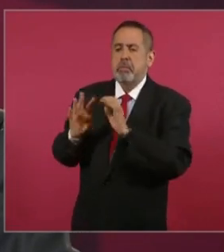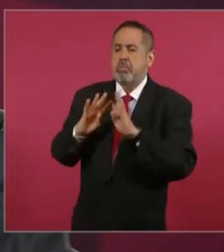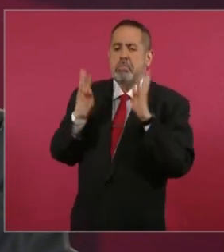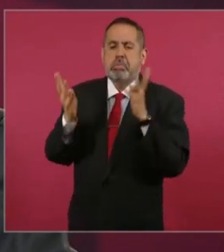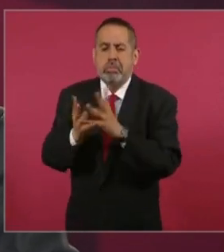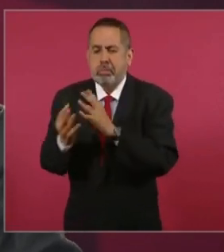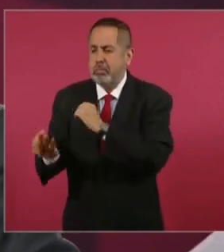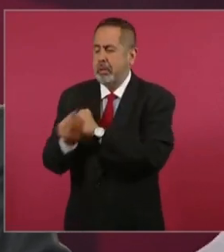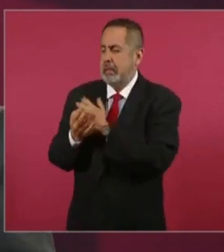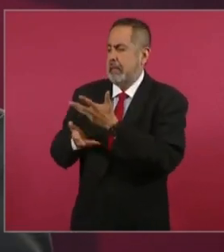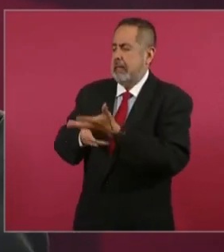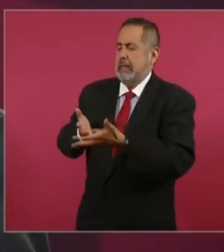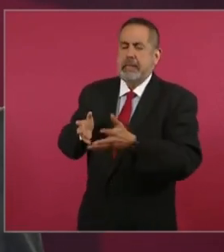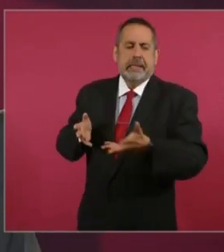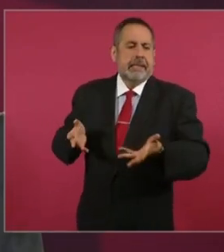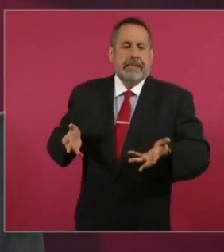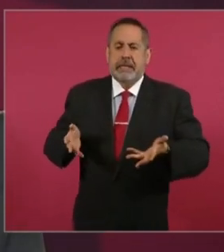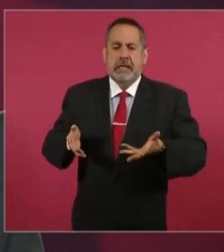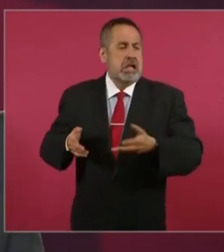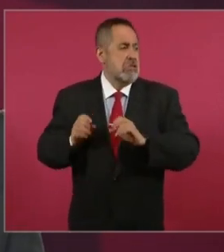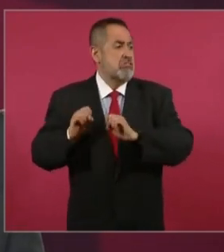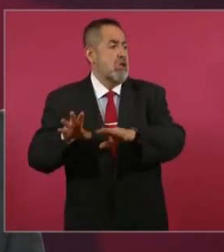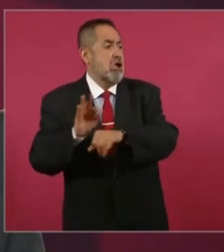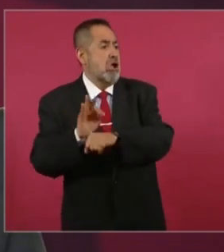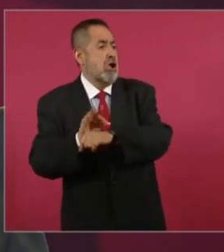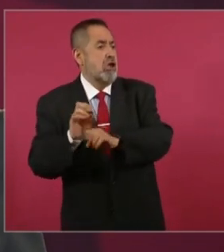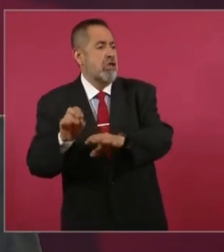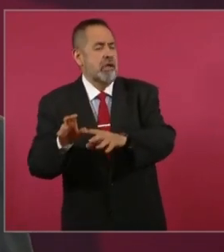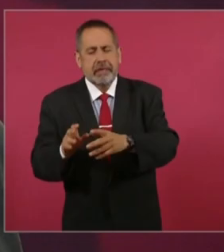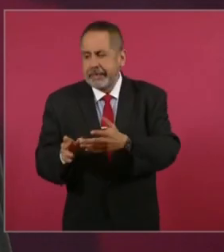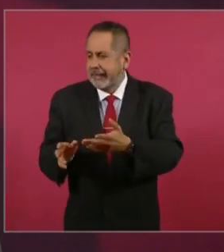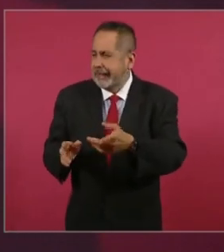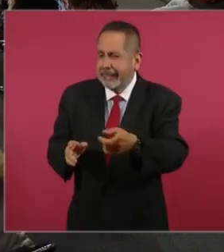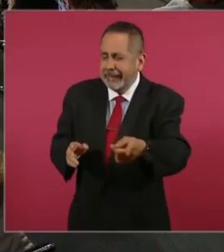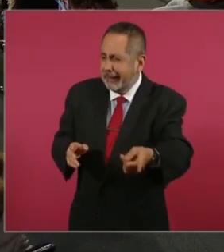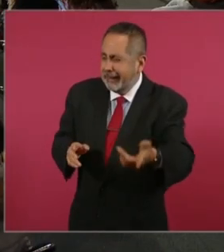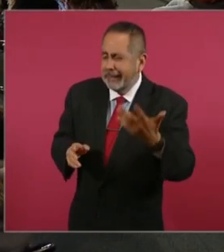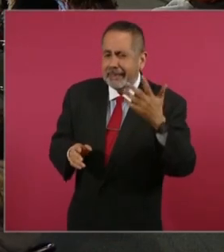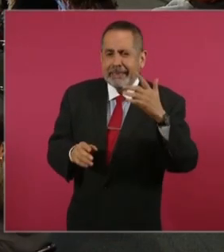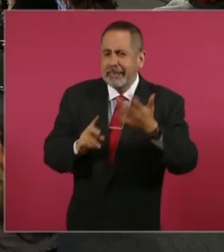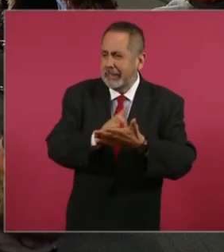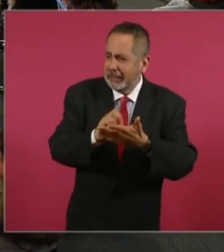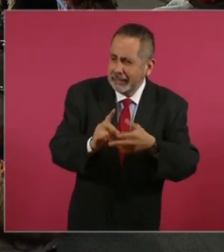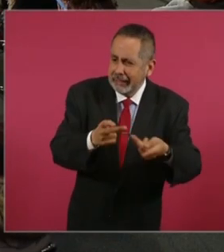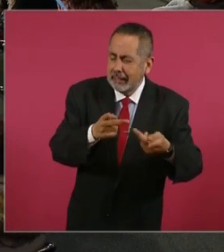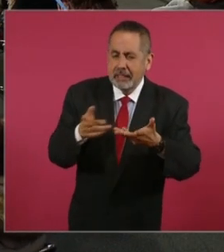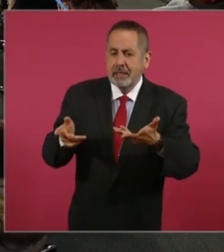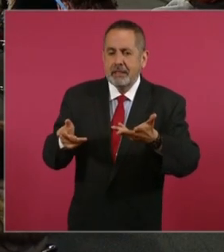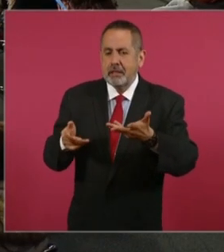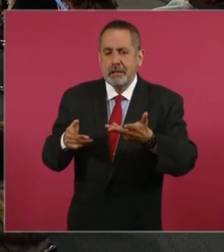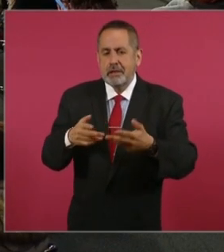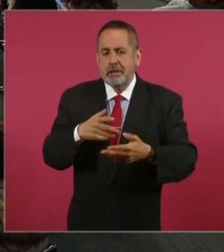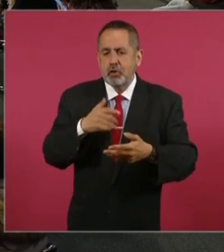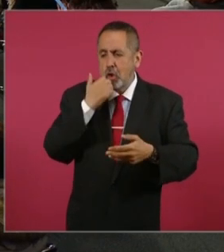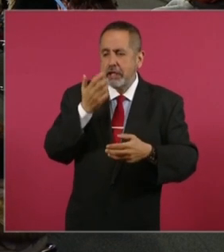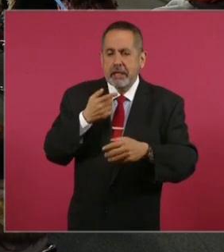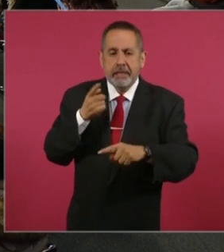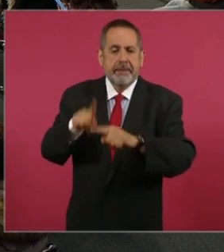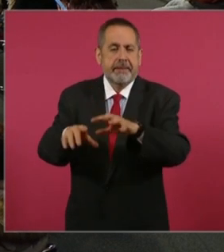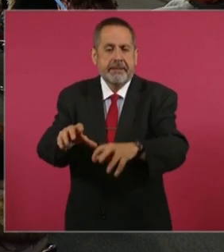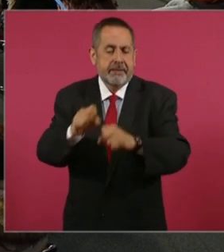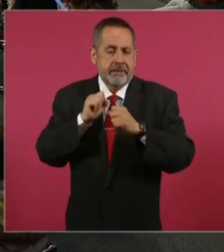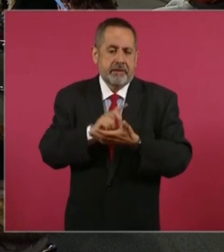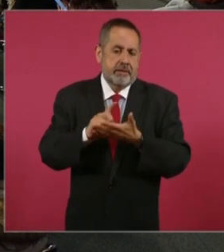la gente al ejército y no permitían que se confiscara la droga